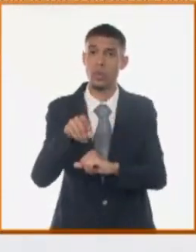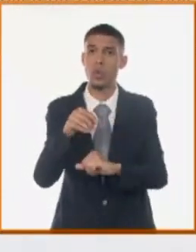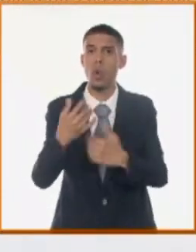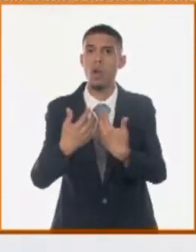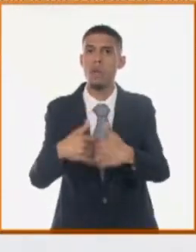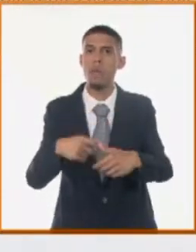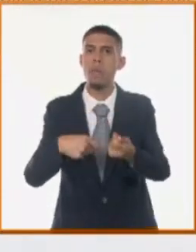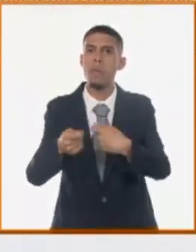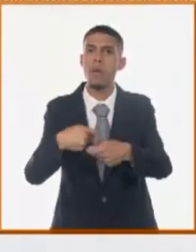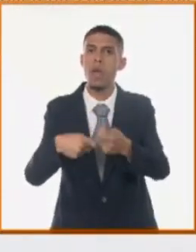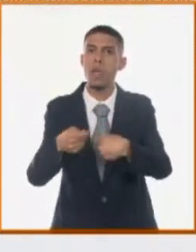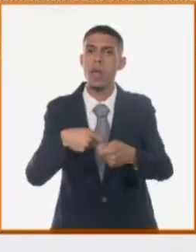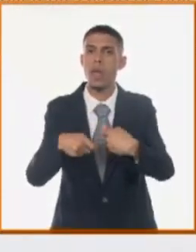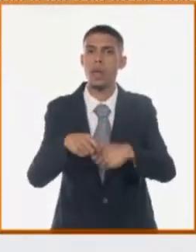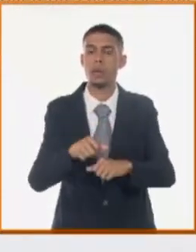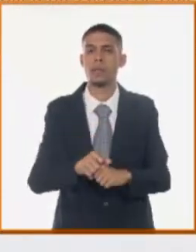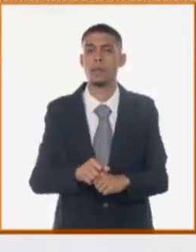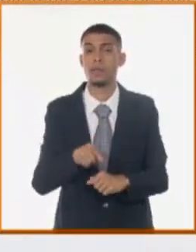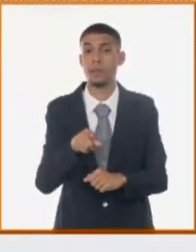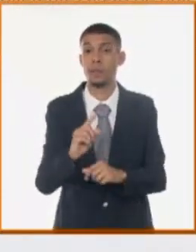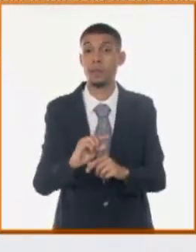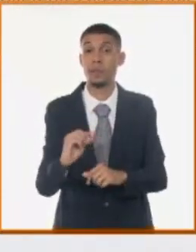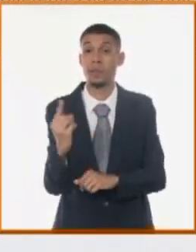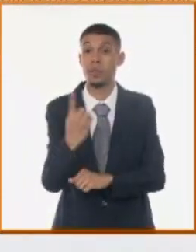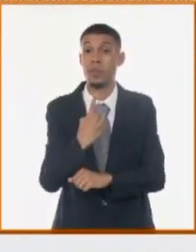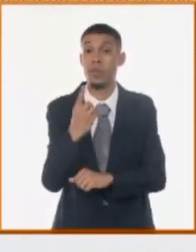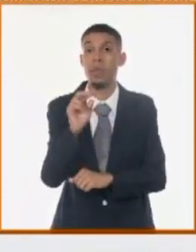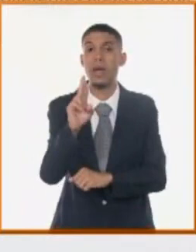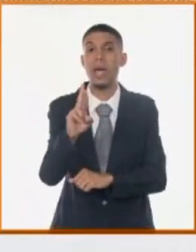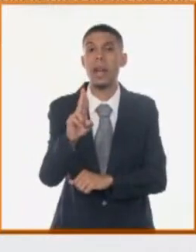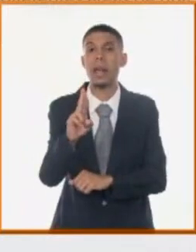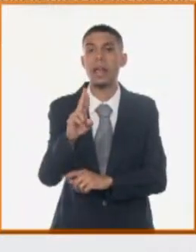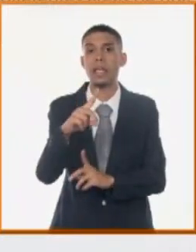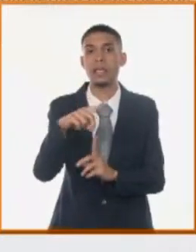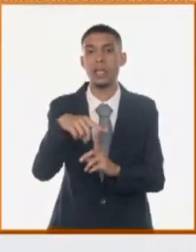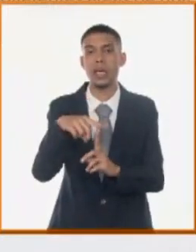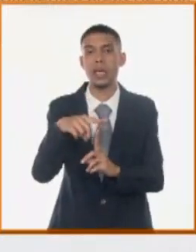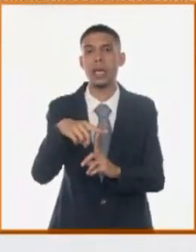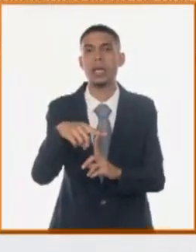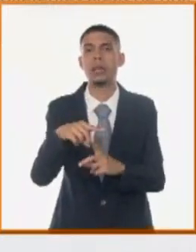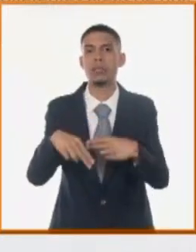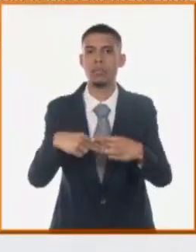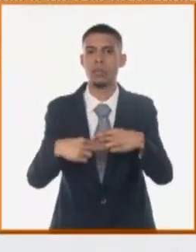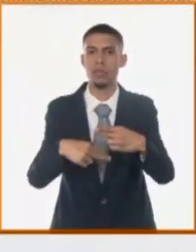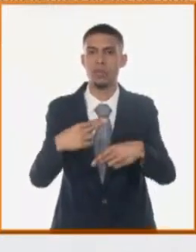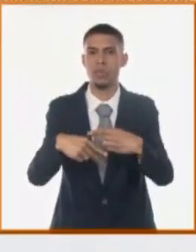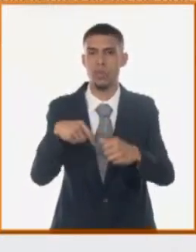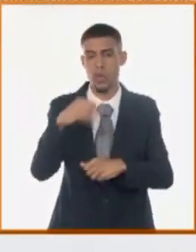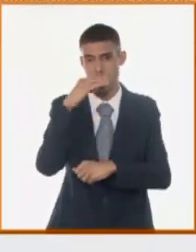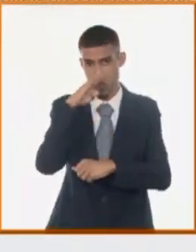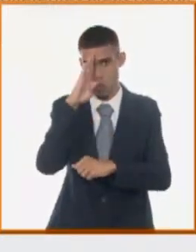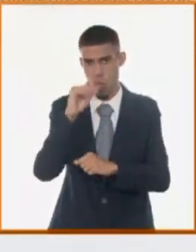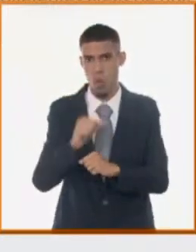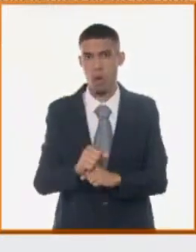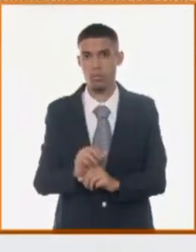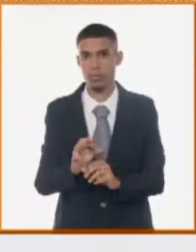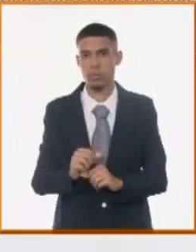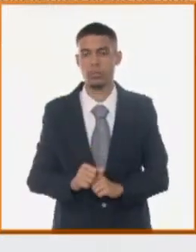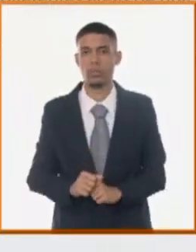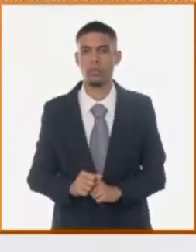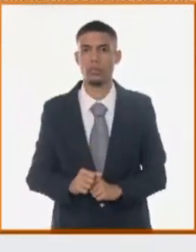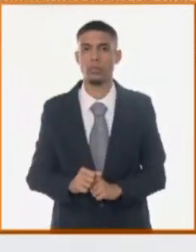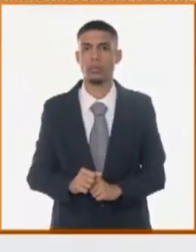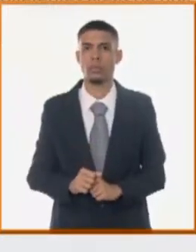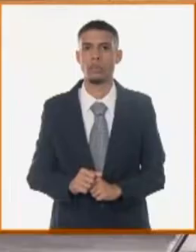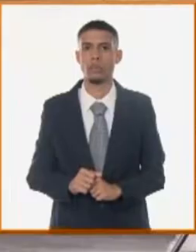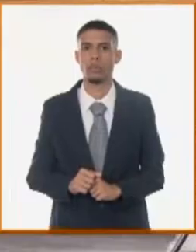comercializable, que ha sido o es el primer ERP desarrollado en el país que se comercializa bajo el esquema de software libre. Para los que no son conocedores,